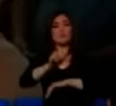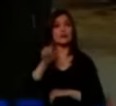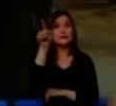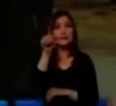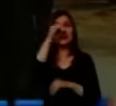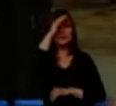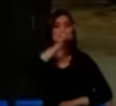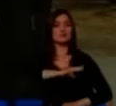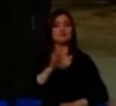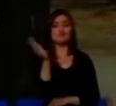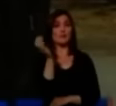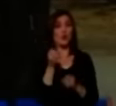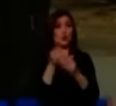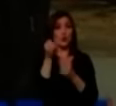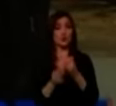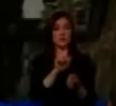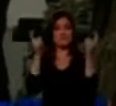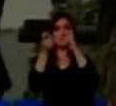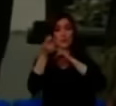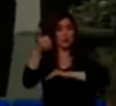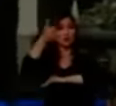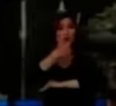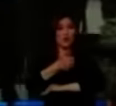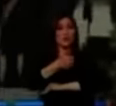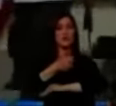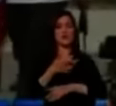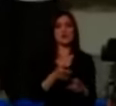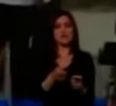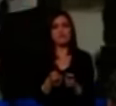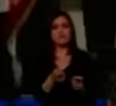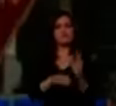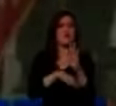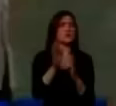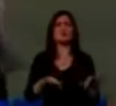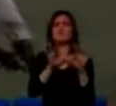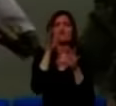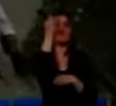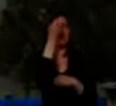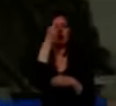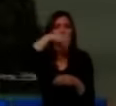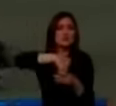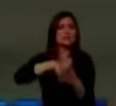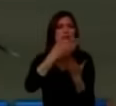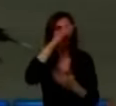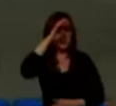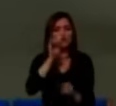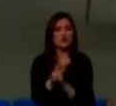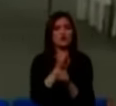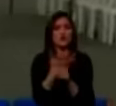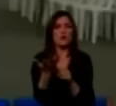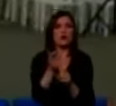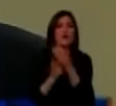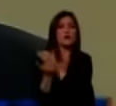pasivo que advierten que con la última remoción de la cúpula se ha jugado con uno de los valores más decisivos de la institución militar,